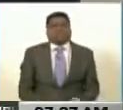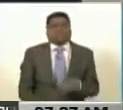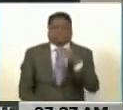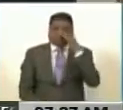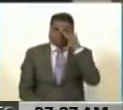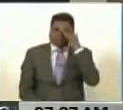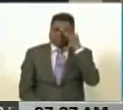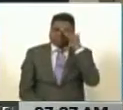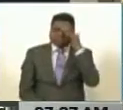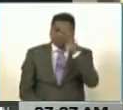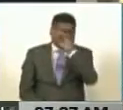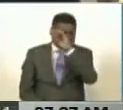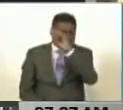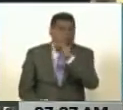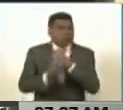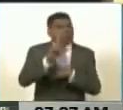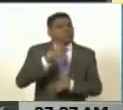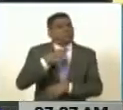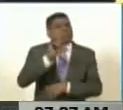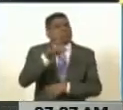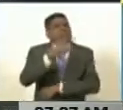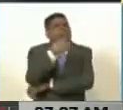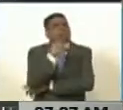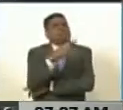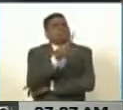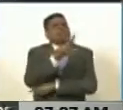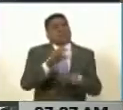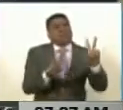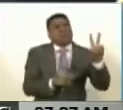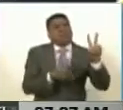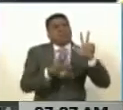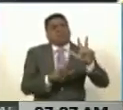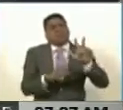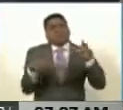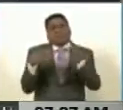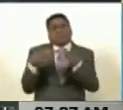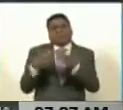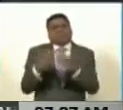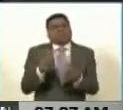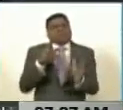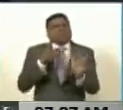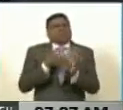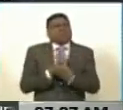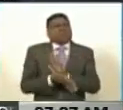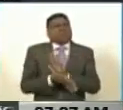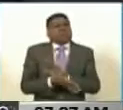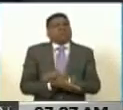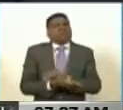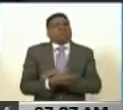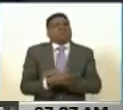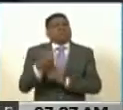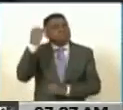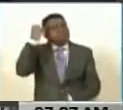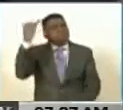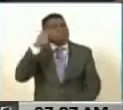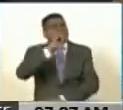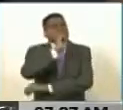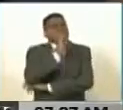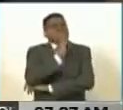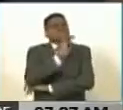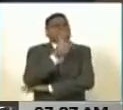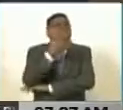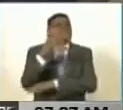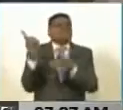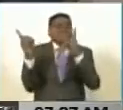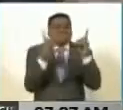también decía que dos reuniones o tres reuniones, que es lo que ha ocurrido. ¿Tú te imaginas? O sea, ¿qué